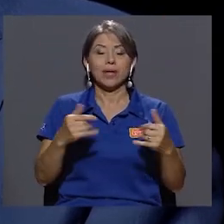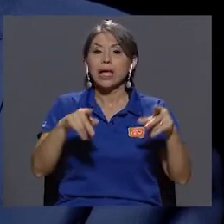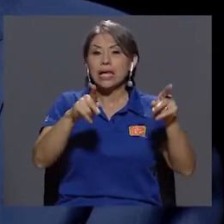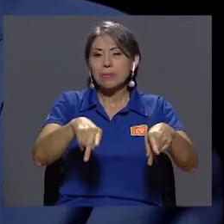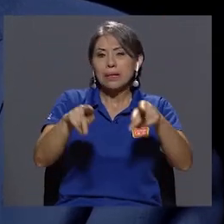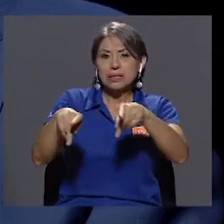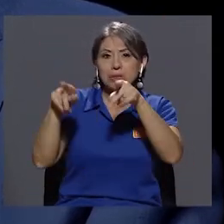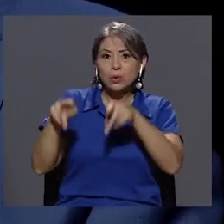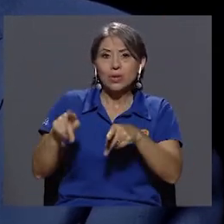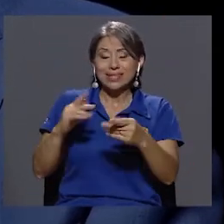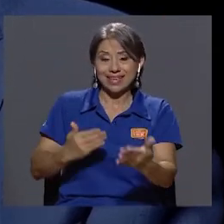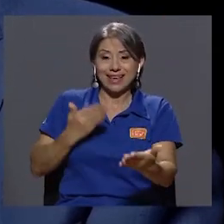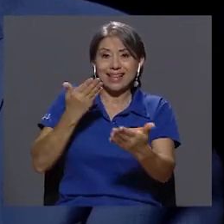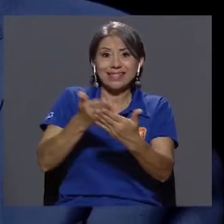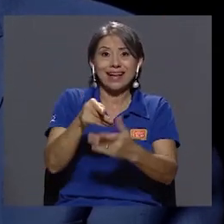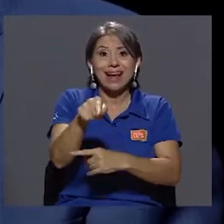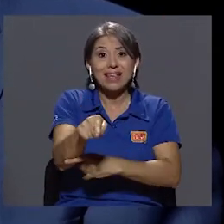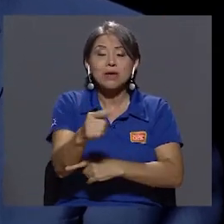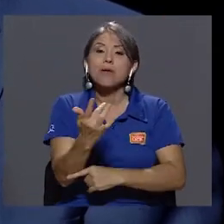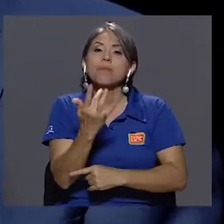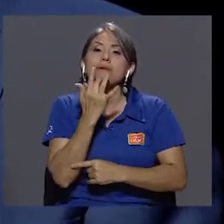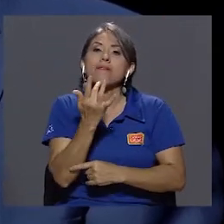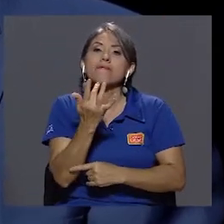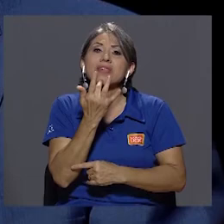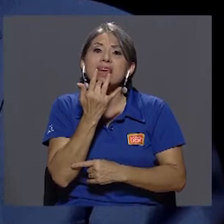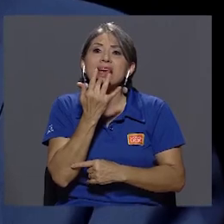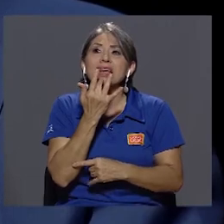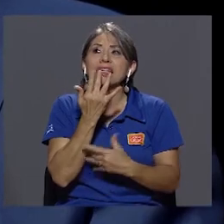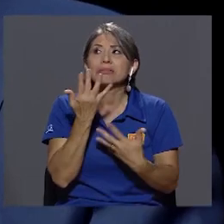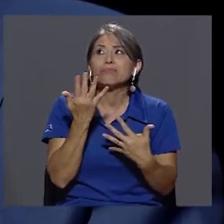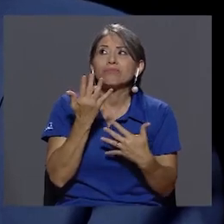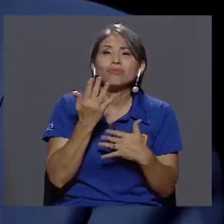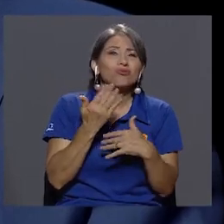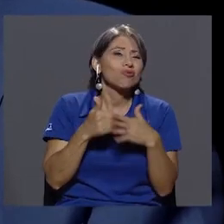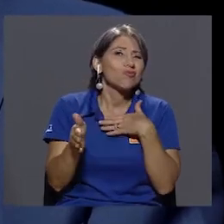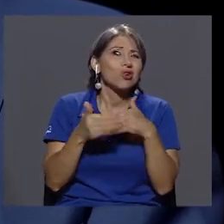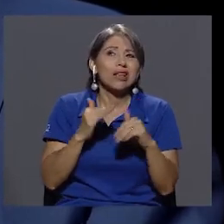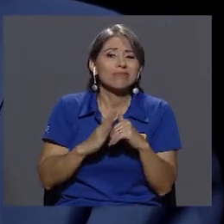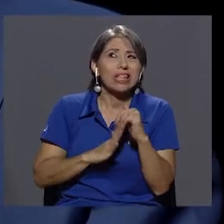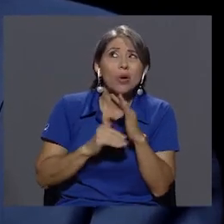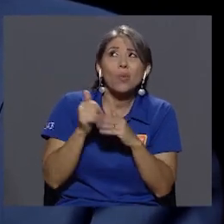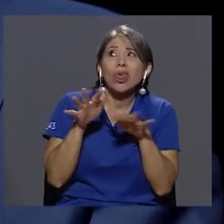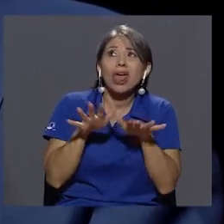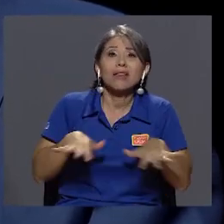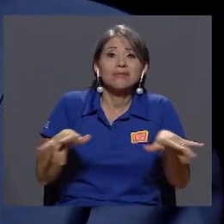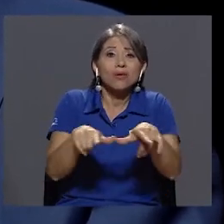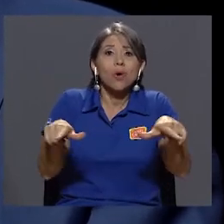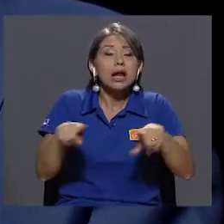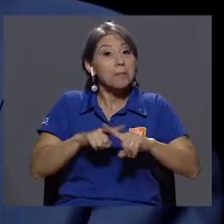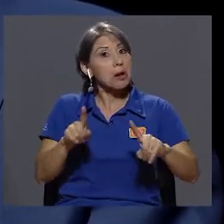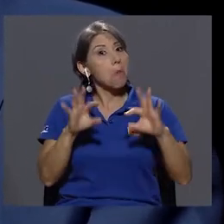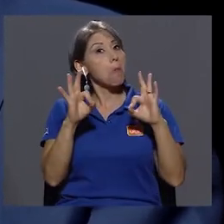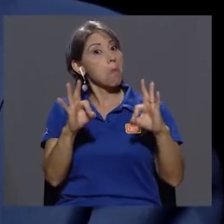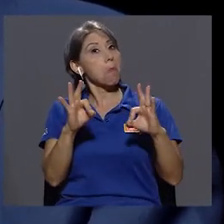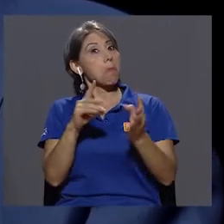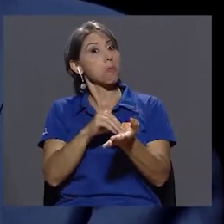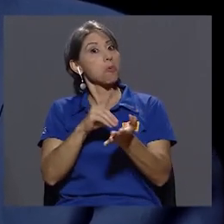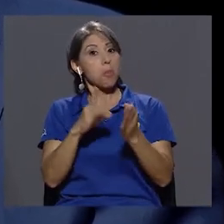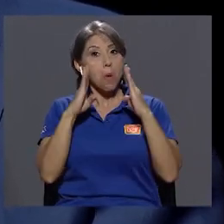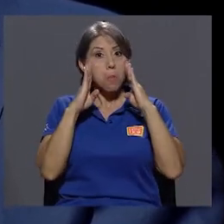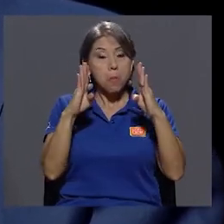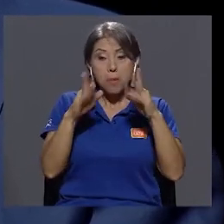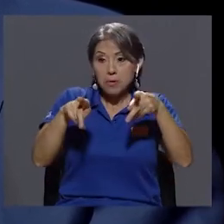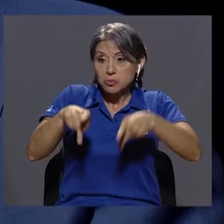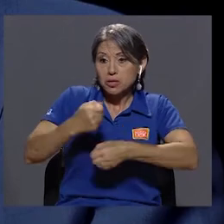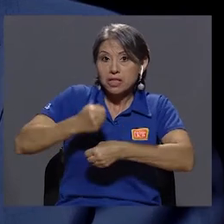personas que llegan allí prefieren pasar las incomodidades de la infraestructura pero que lo atiendan muy bien y es lo que hemos hecho en